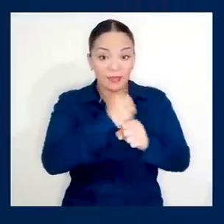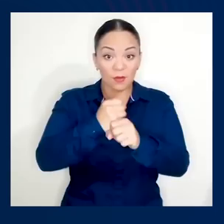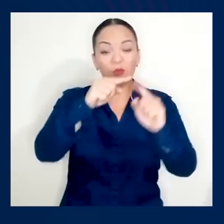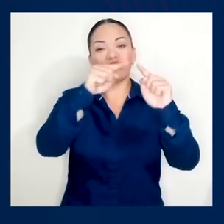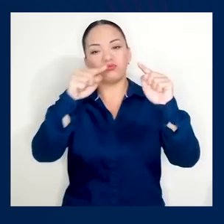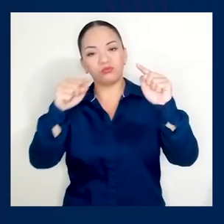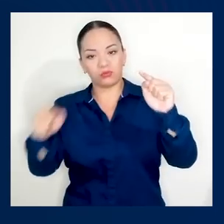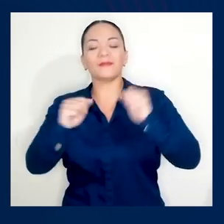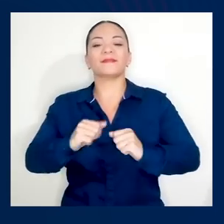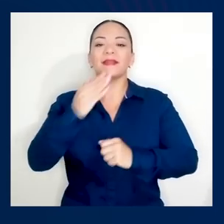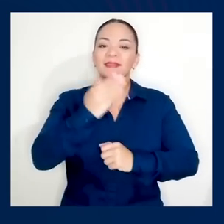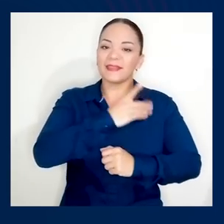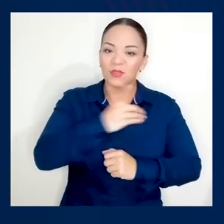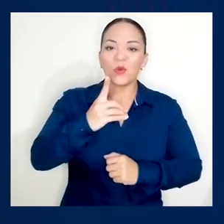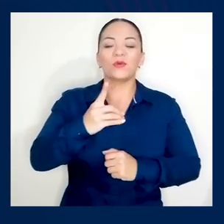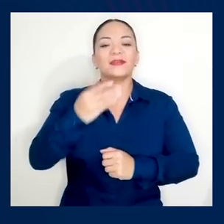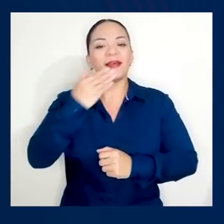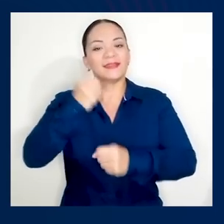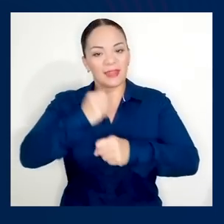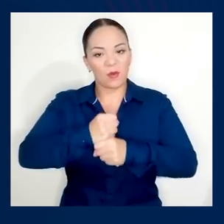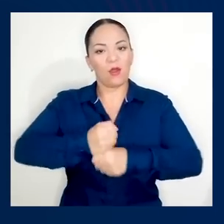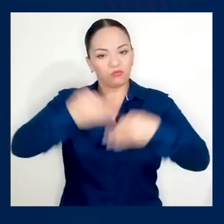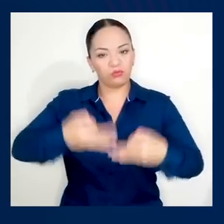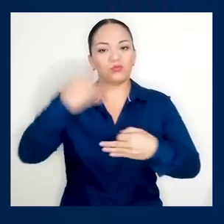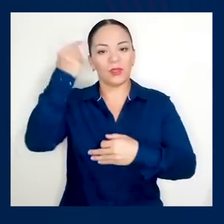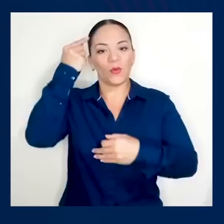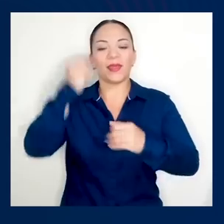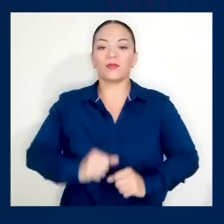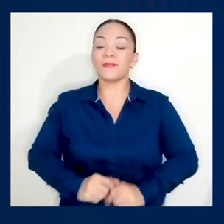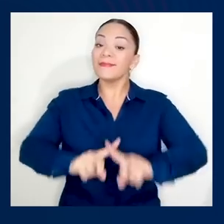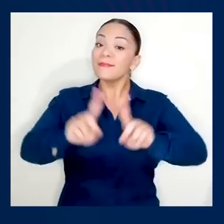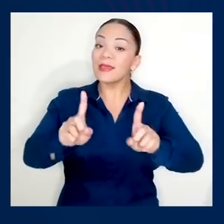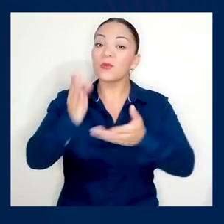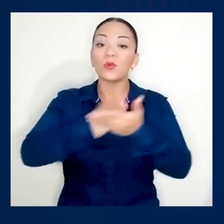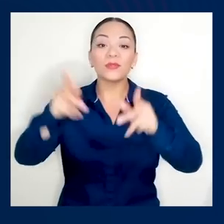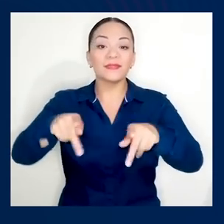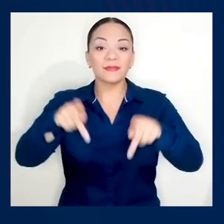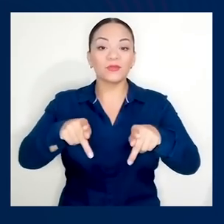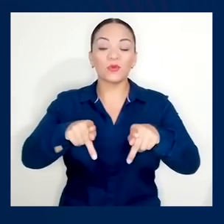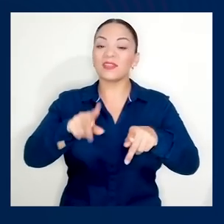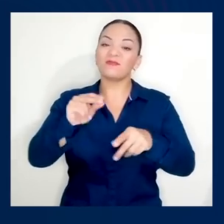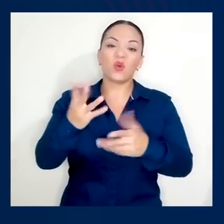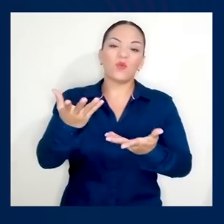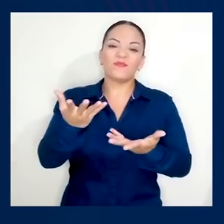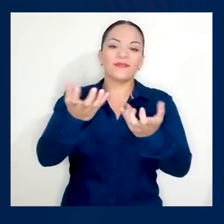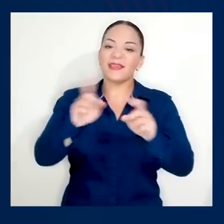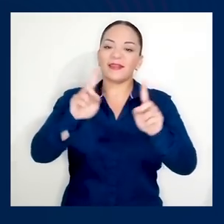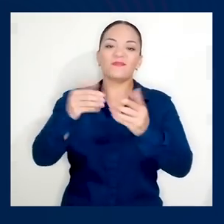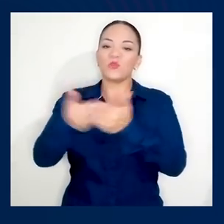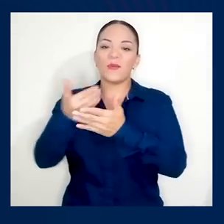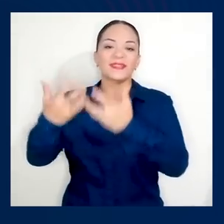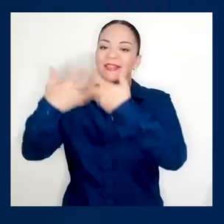ayuda de Dios y la acción firme del gobierno. Sin embargo, hay gente que no quiere generar empleos en industrias